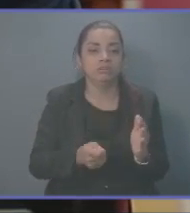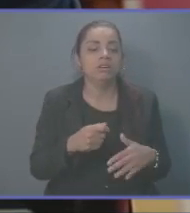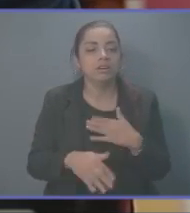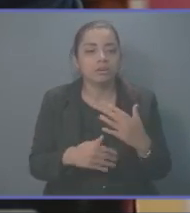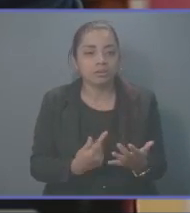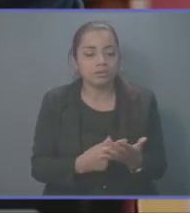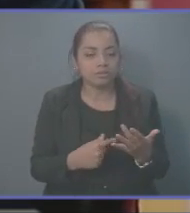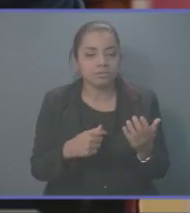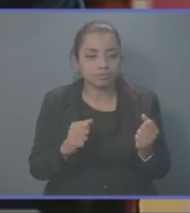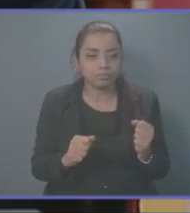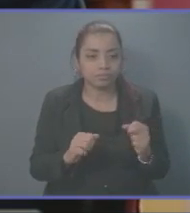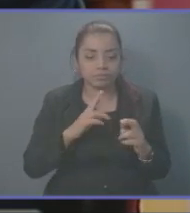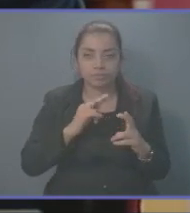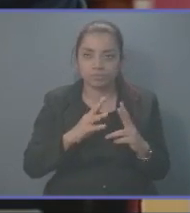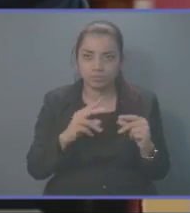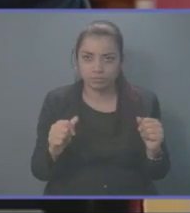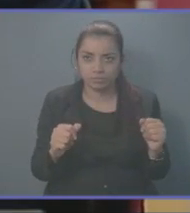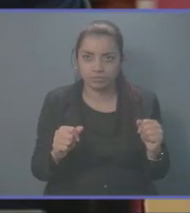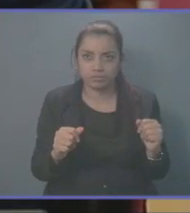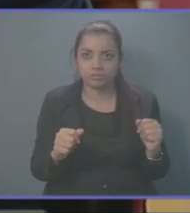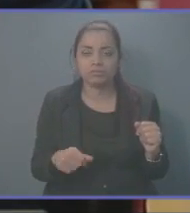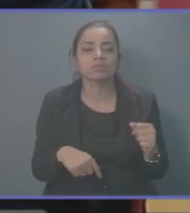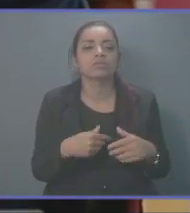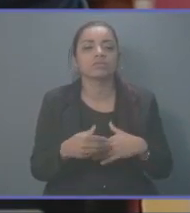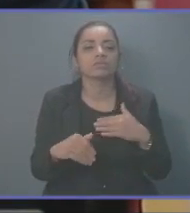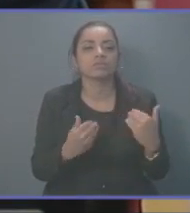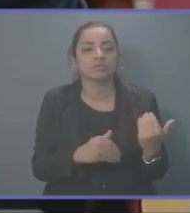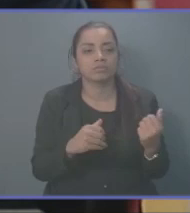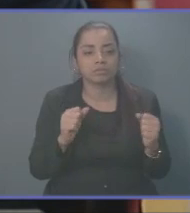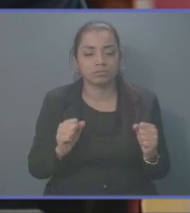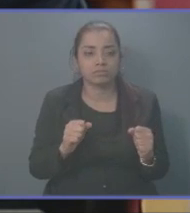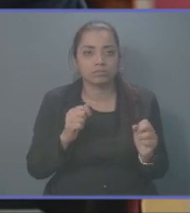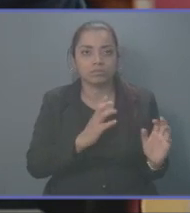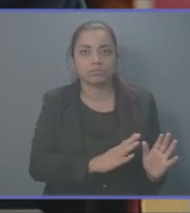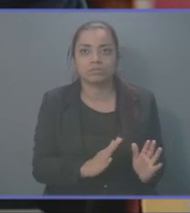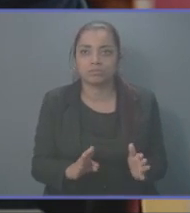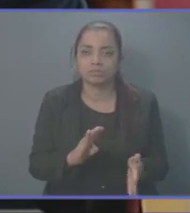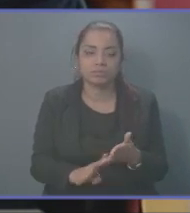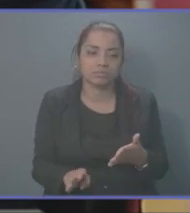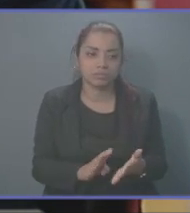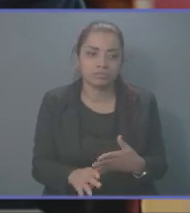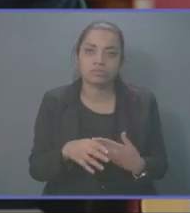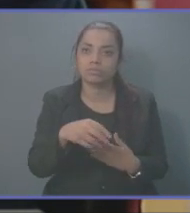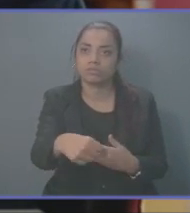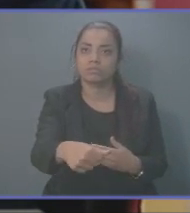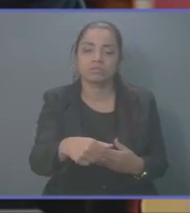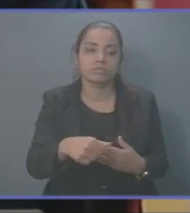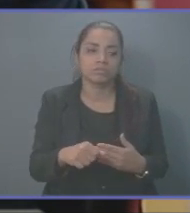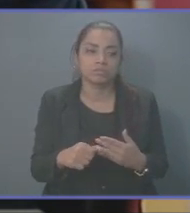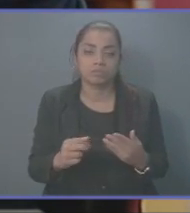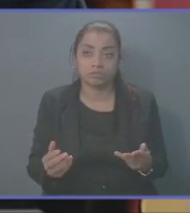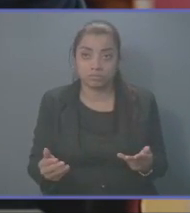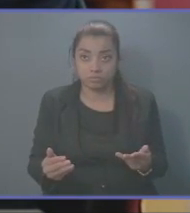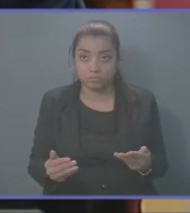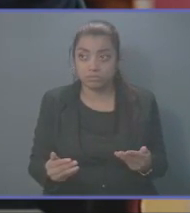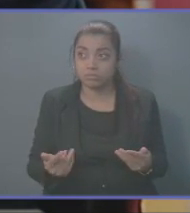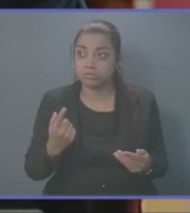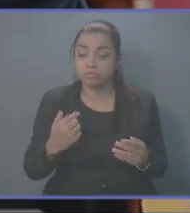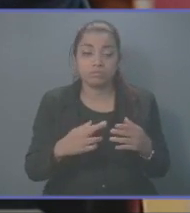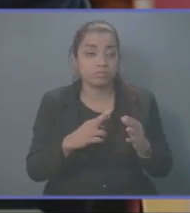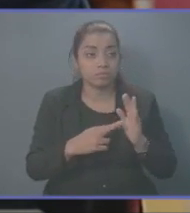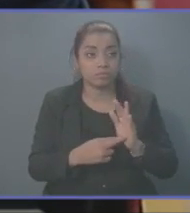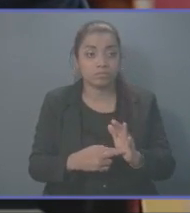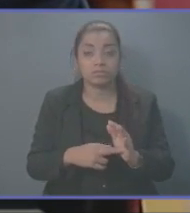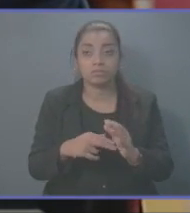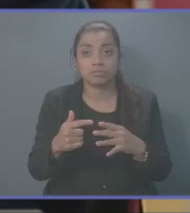y entregue la resolución que autoriza dicho plan de pago, lo cual es el sujeto pasivo, representante legal